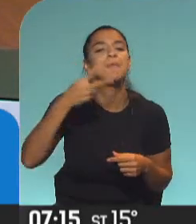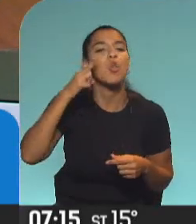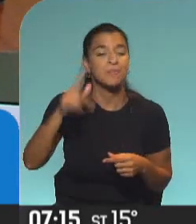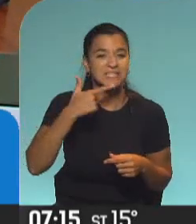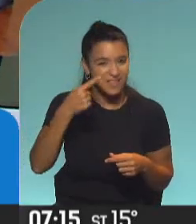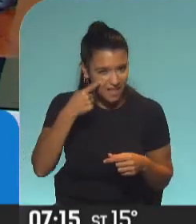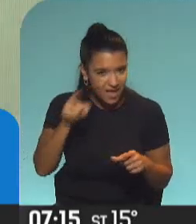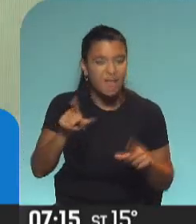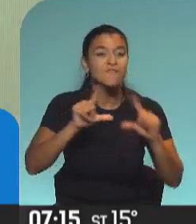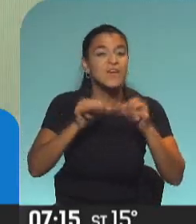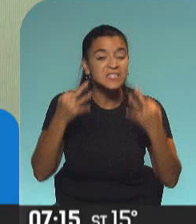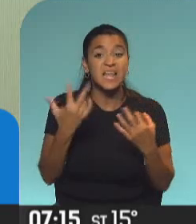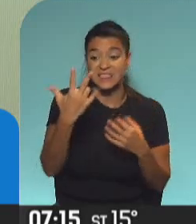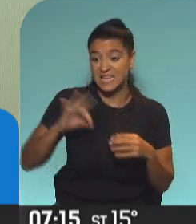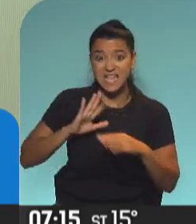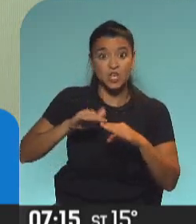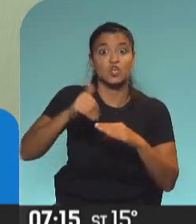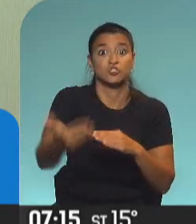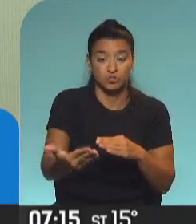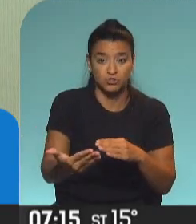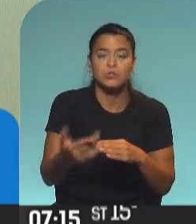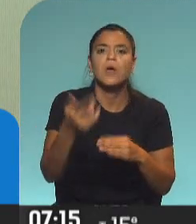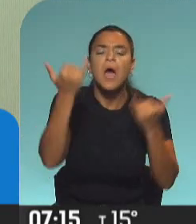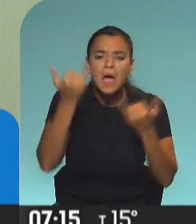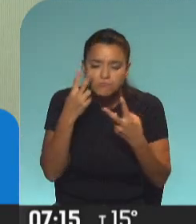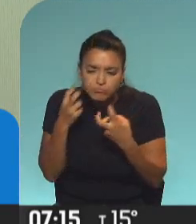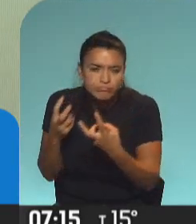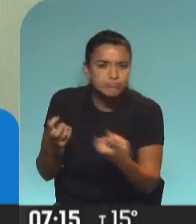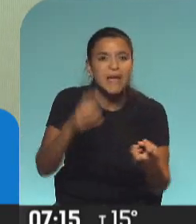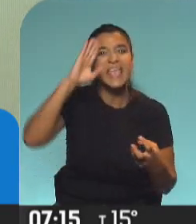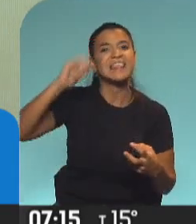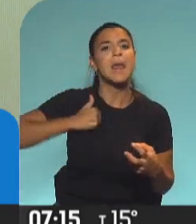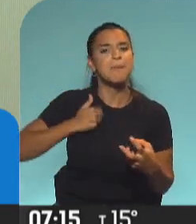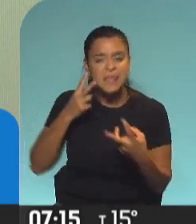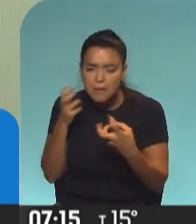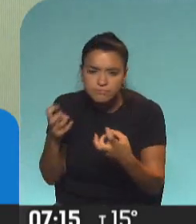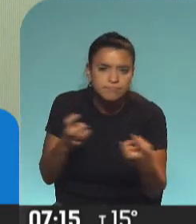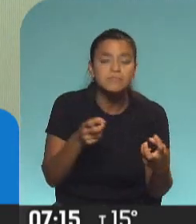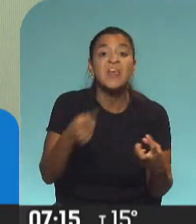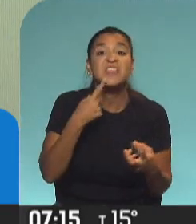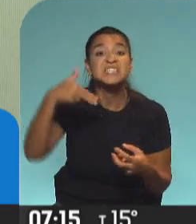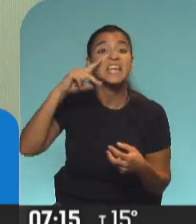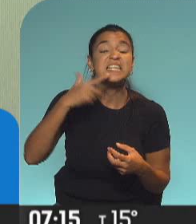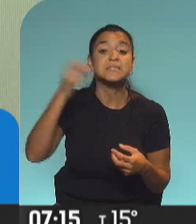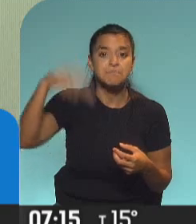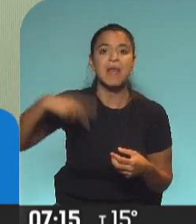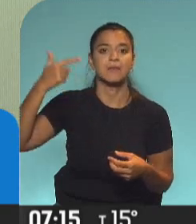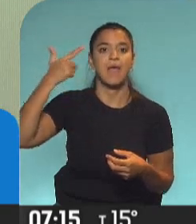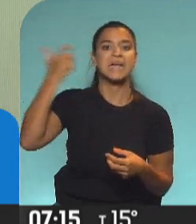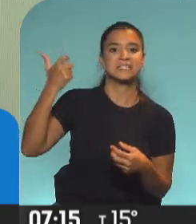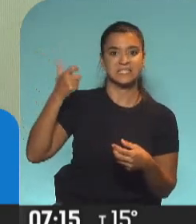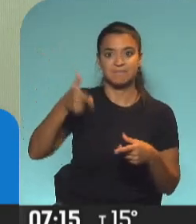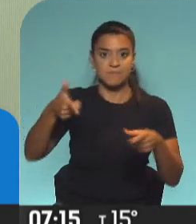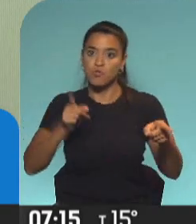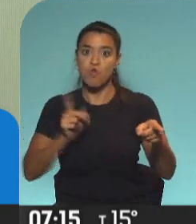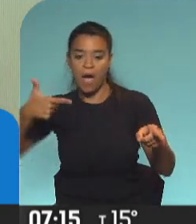fecha porque pasaron más de 3 años, hubo un peritaje de gendarmería que indicó que Alberto Nisman fue asesinado mediante